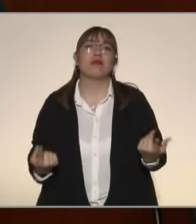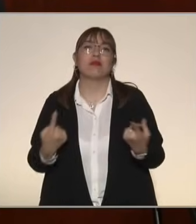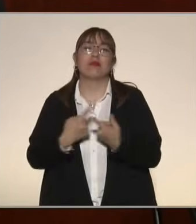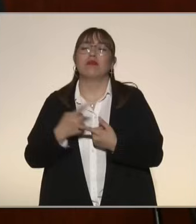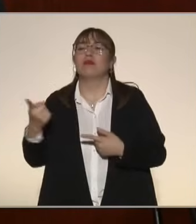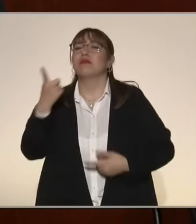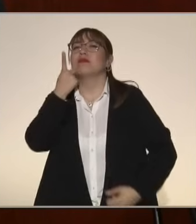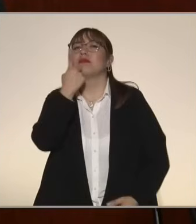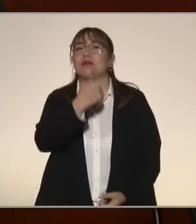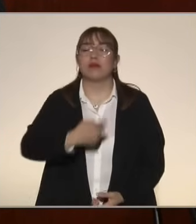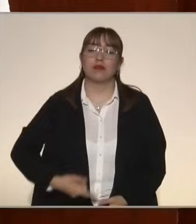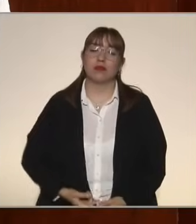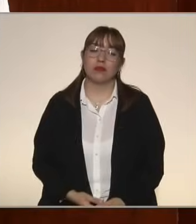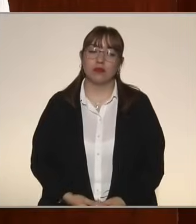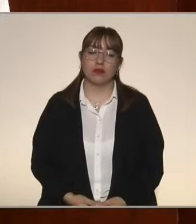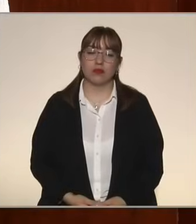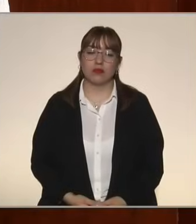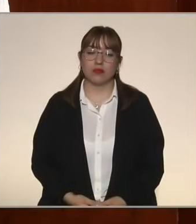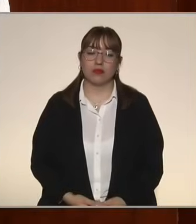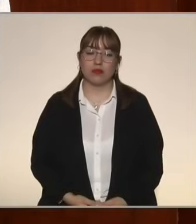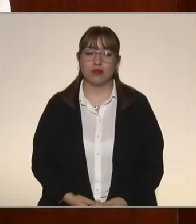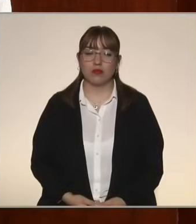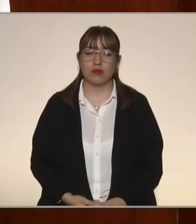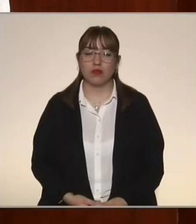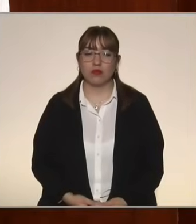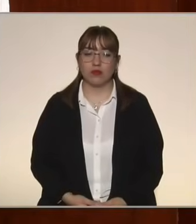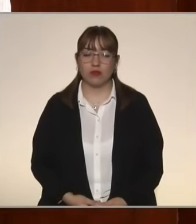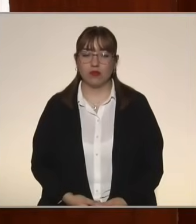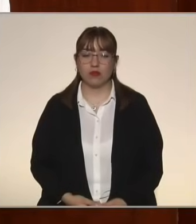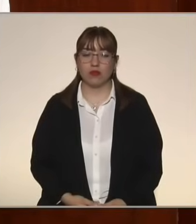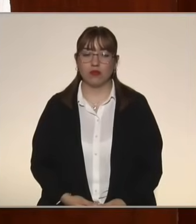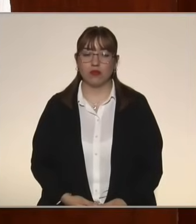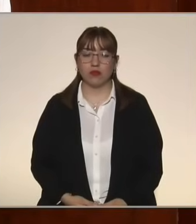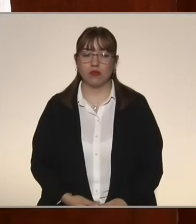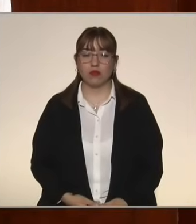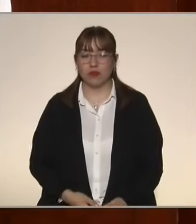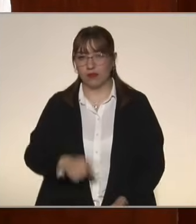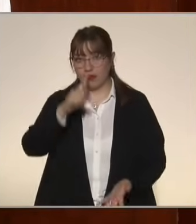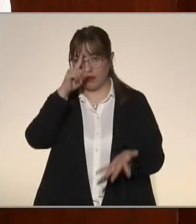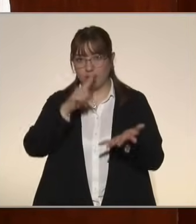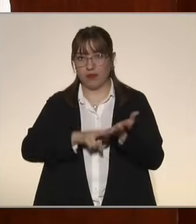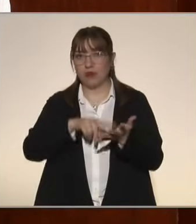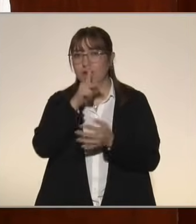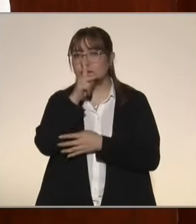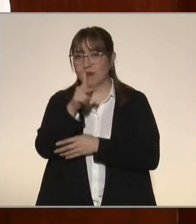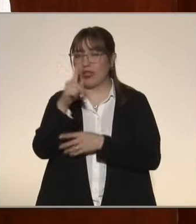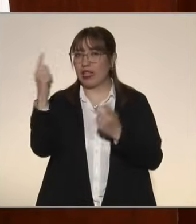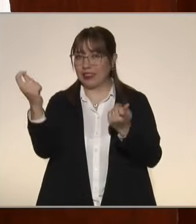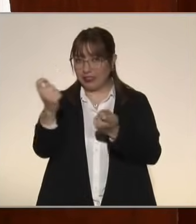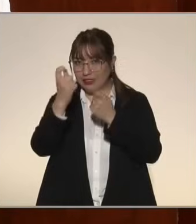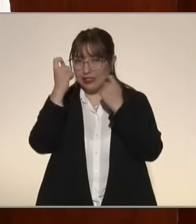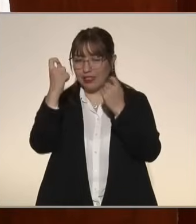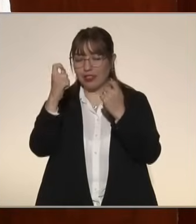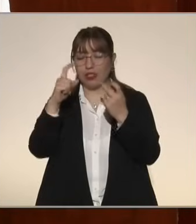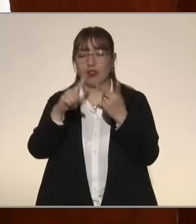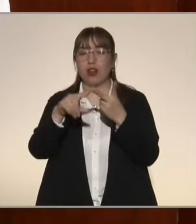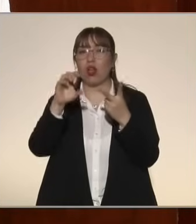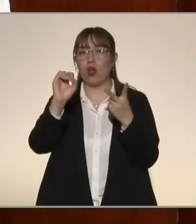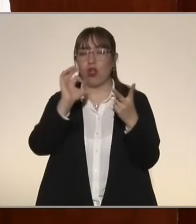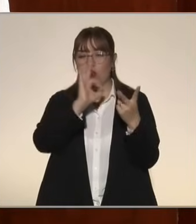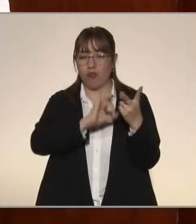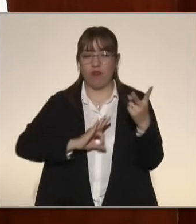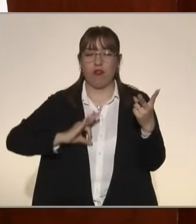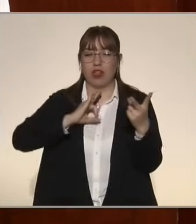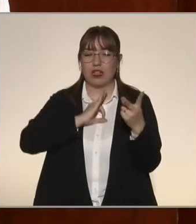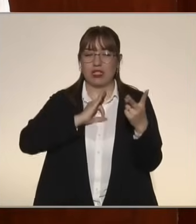podrías decir a ellos? Por supuesto. Yo creo que la palabra celebrar o sentir felicidad es lo que nos está exigiendo cosas